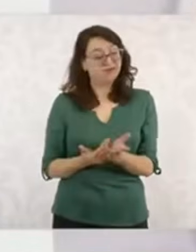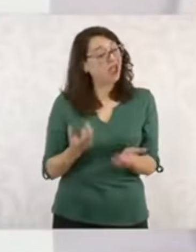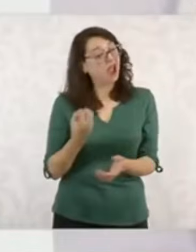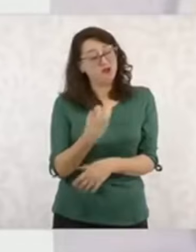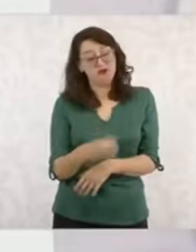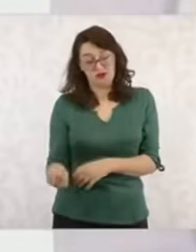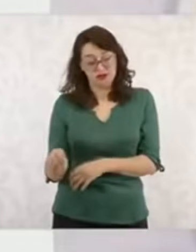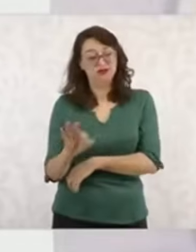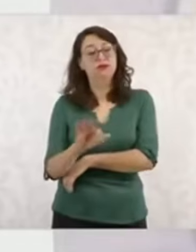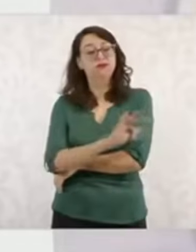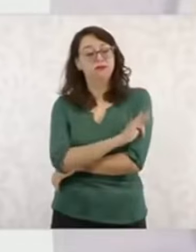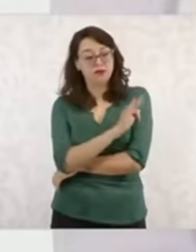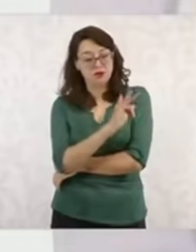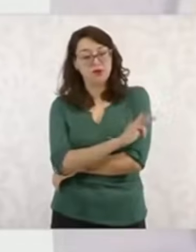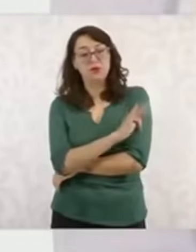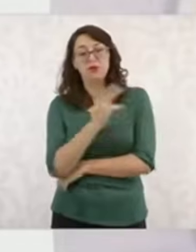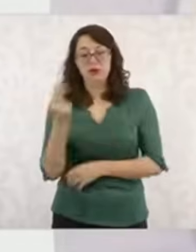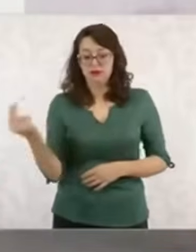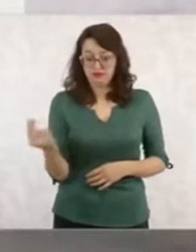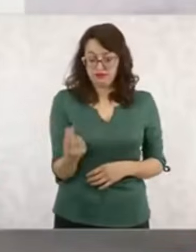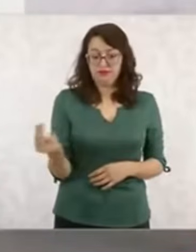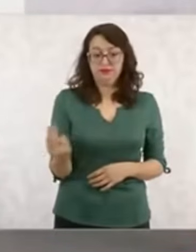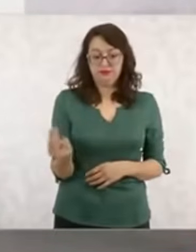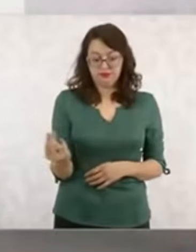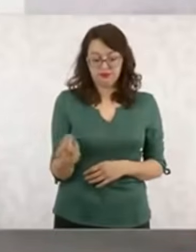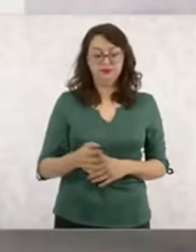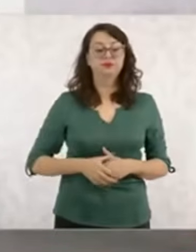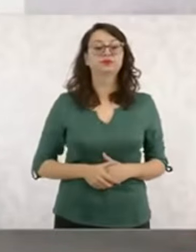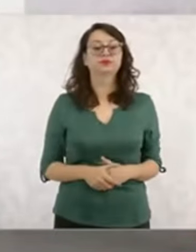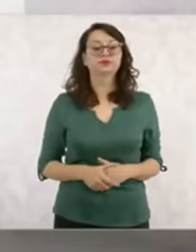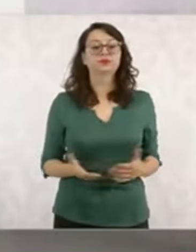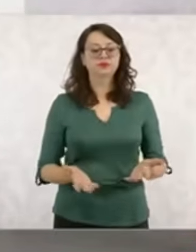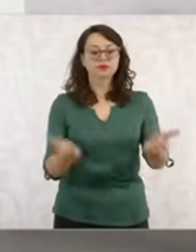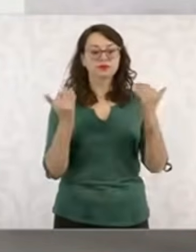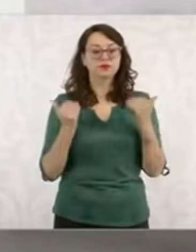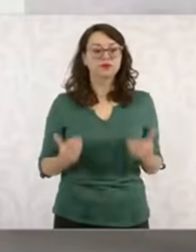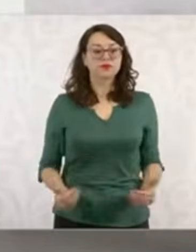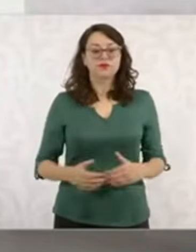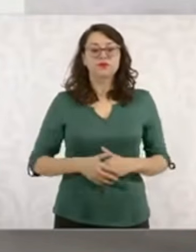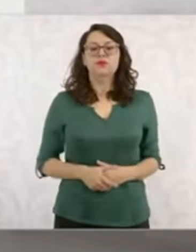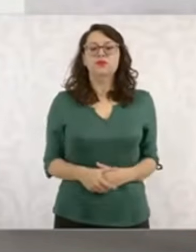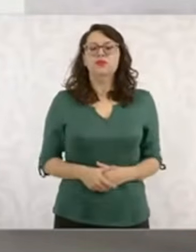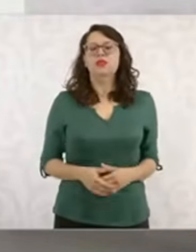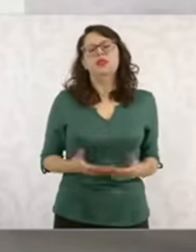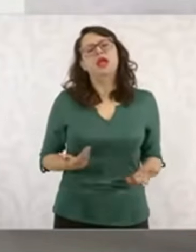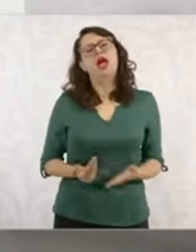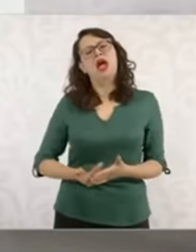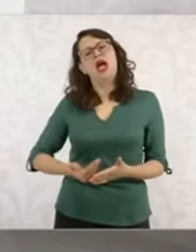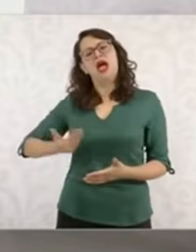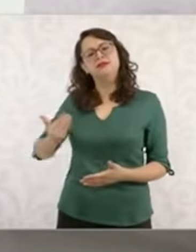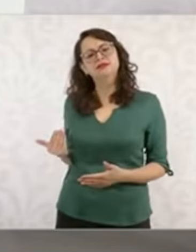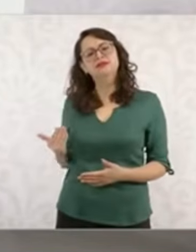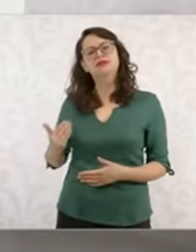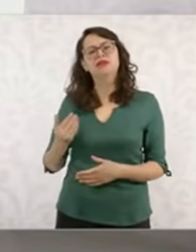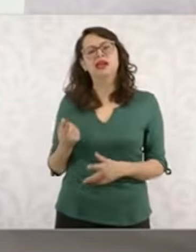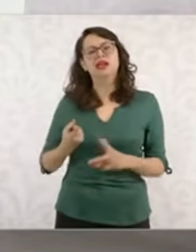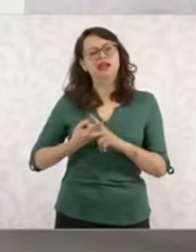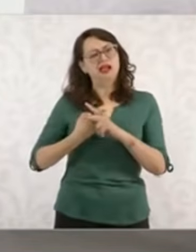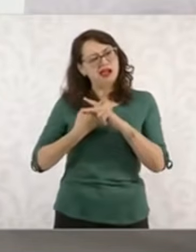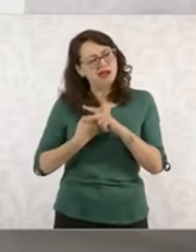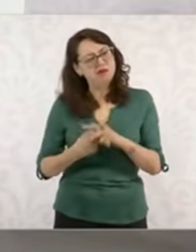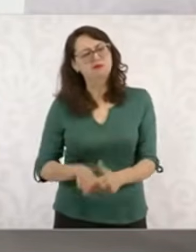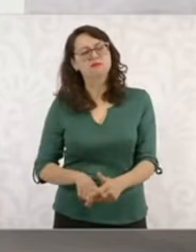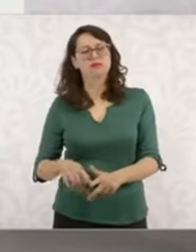la vacunación. La siguiente, por favor. El primer brote de sarampión en